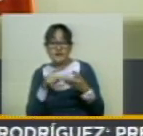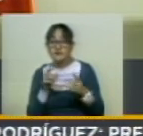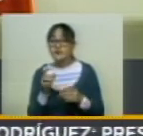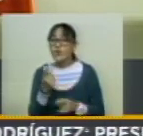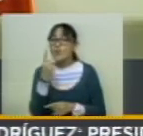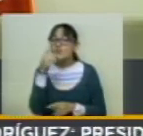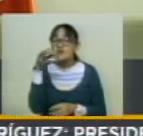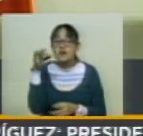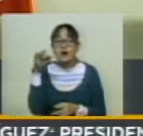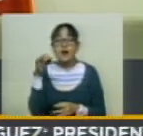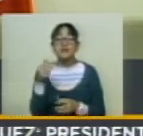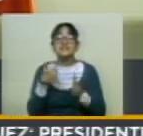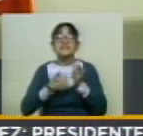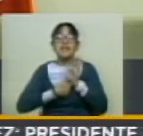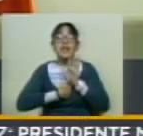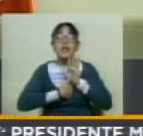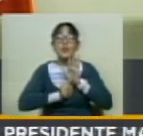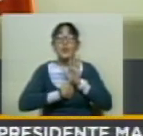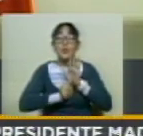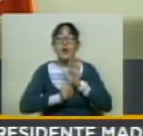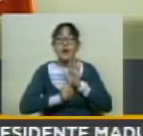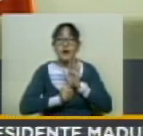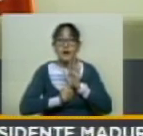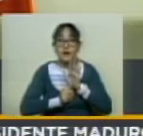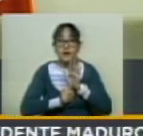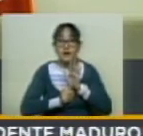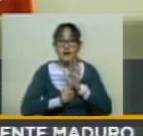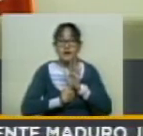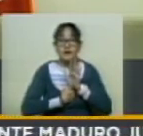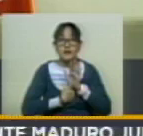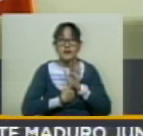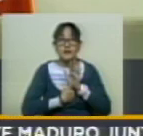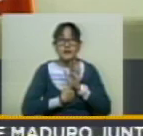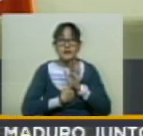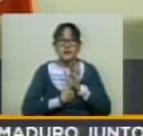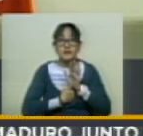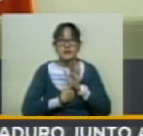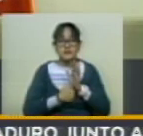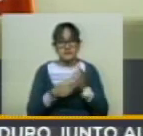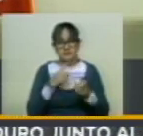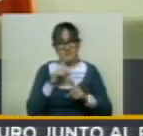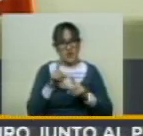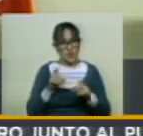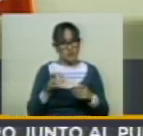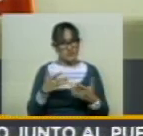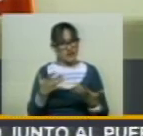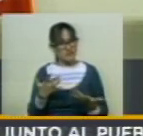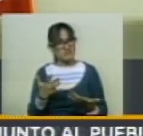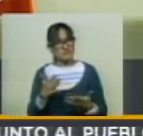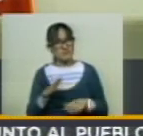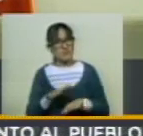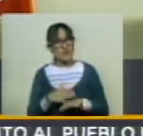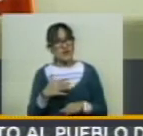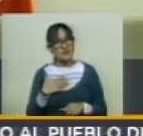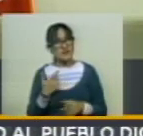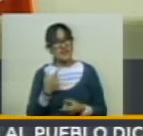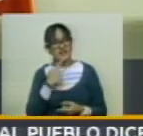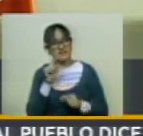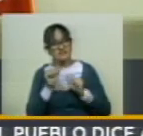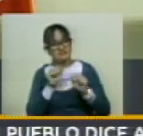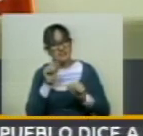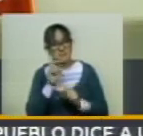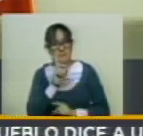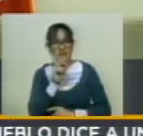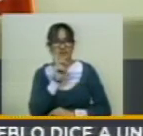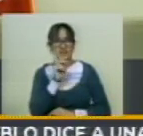cédula de identidad. Quienes empiezan a tirar esas bolas tienen, uno se pregunta, ¿qué intereses tienen para que eso